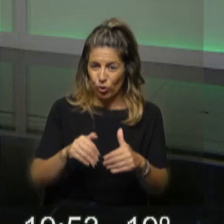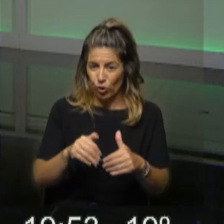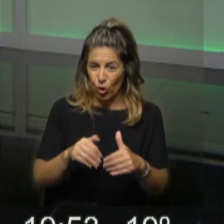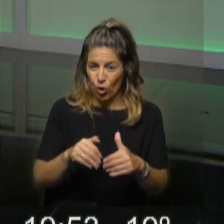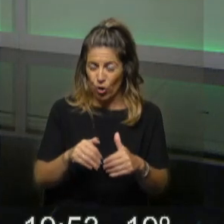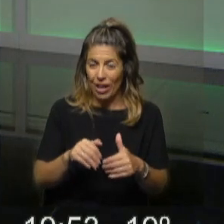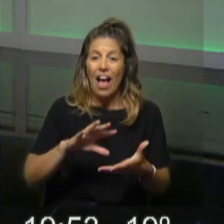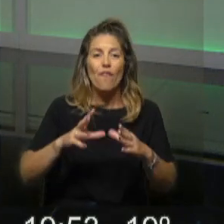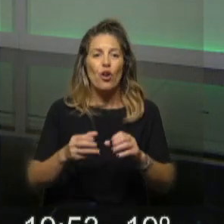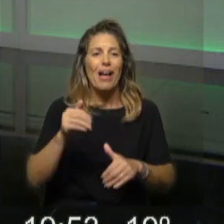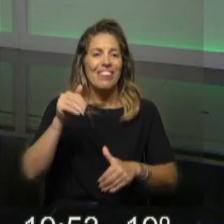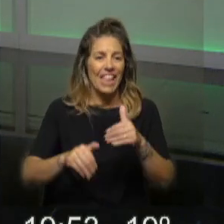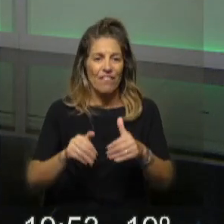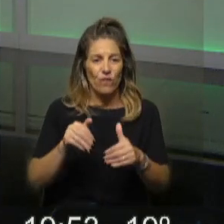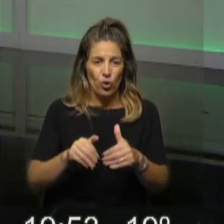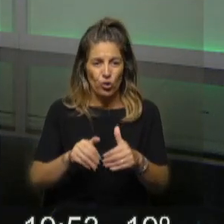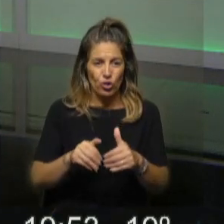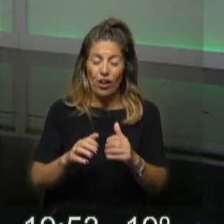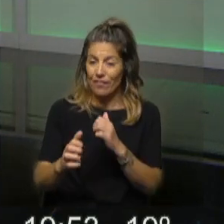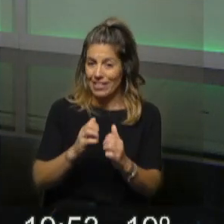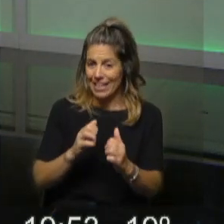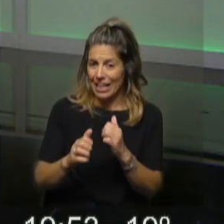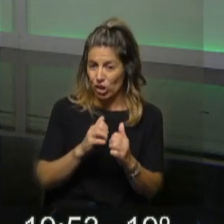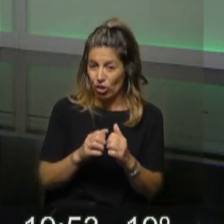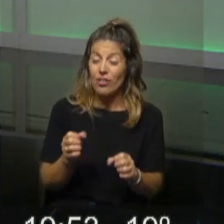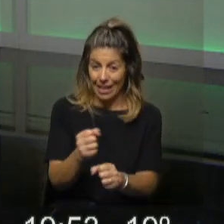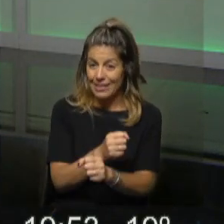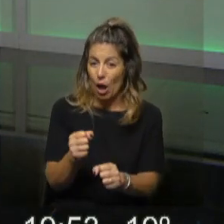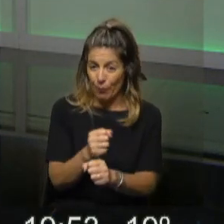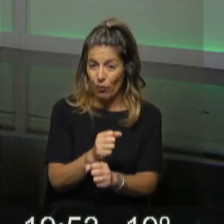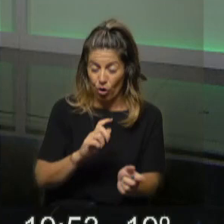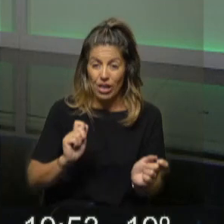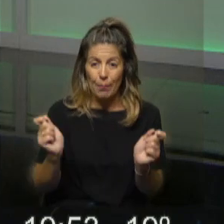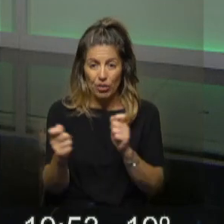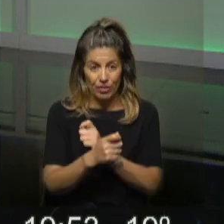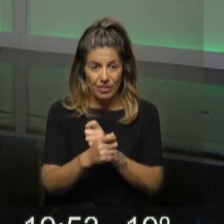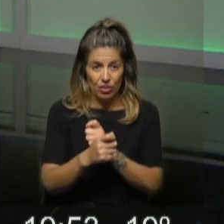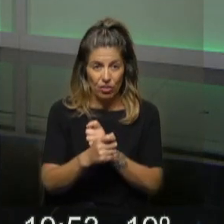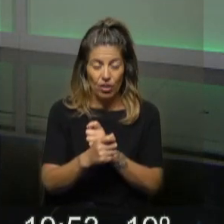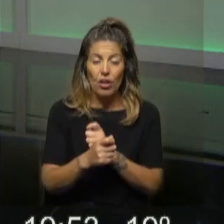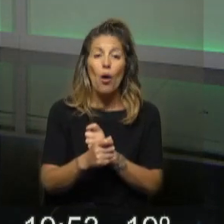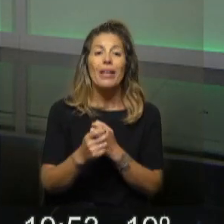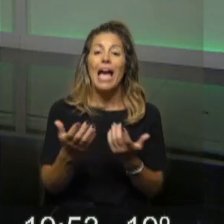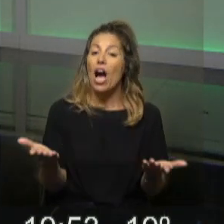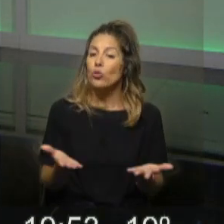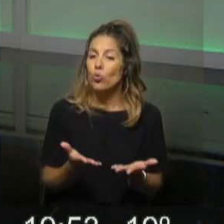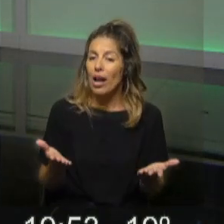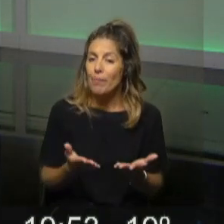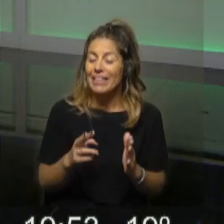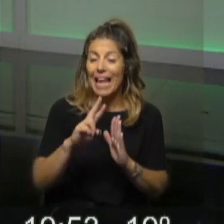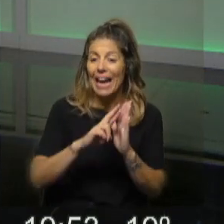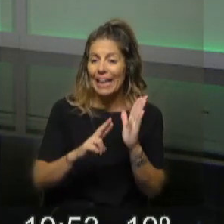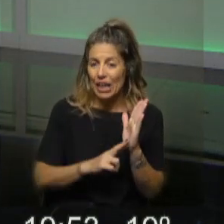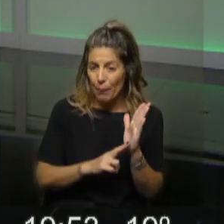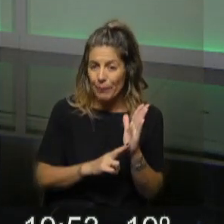la forma de voto iba a ser electrónica, es decir, se aprobó la modificación en la forma del voto, y actualmente el reglamento